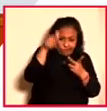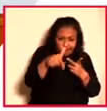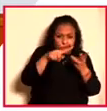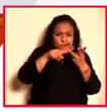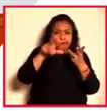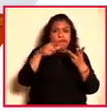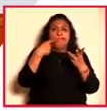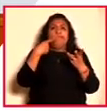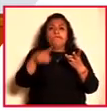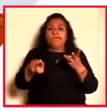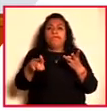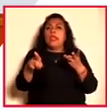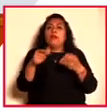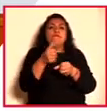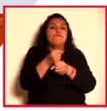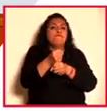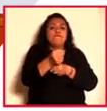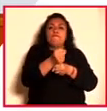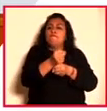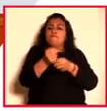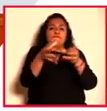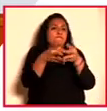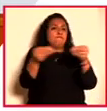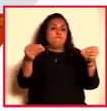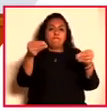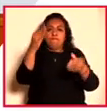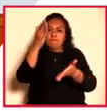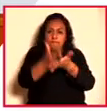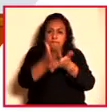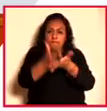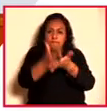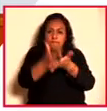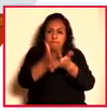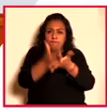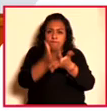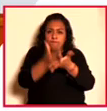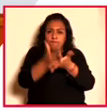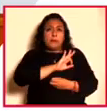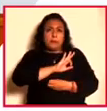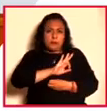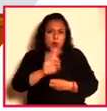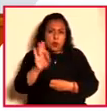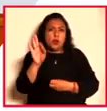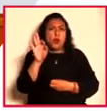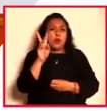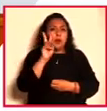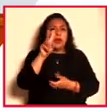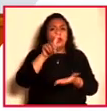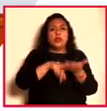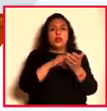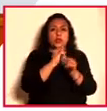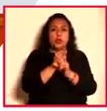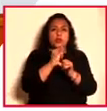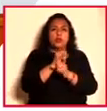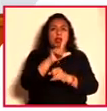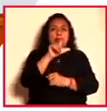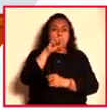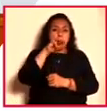acaben. El tema chido, fumar con amigos. Las obras se podrán ver de manera gratuita en el portal de La Mancha en